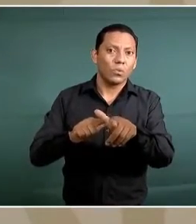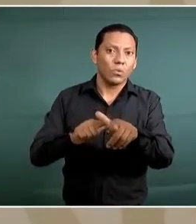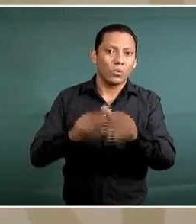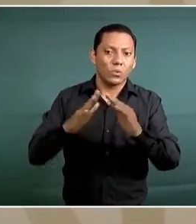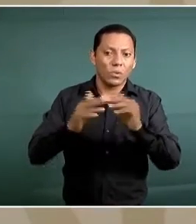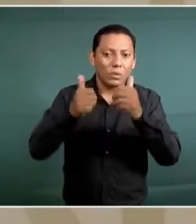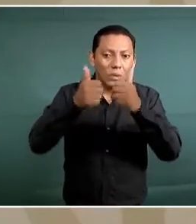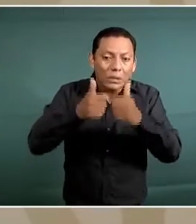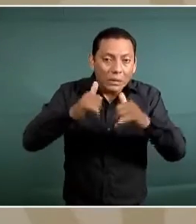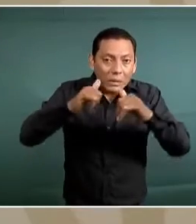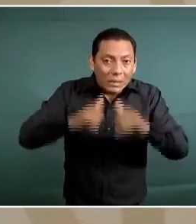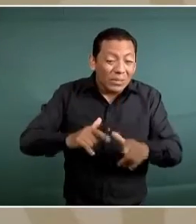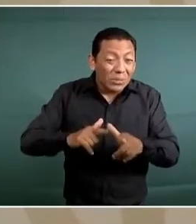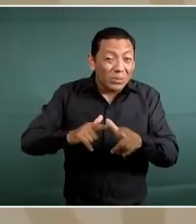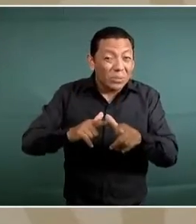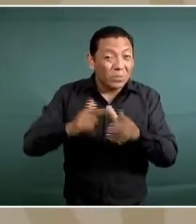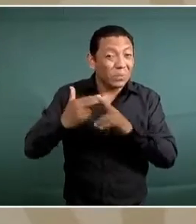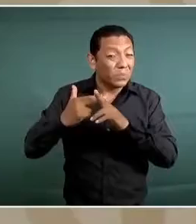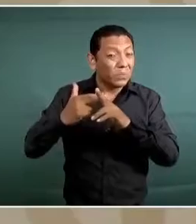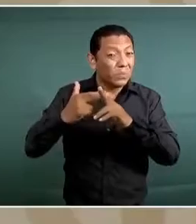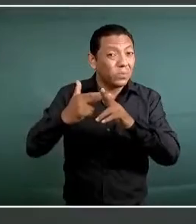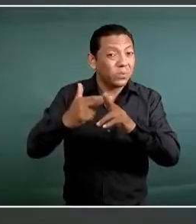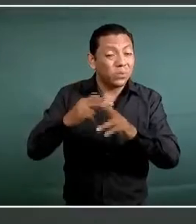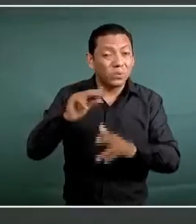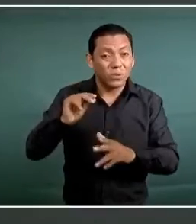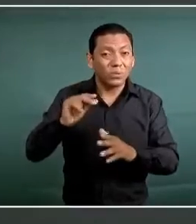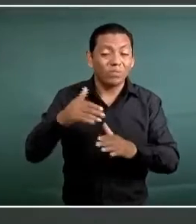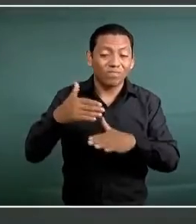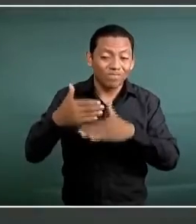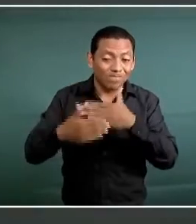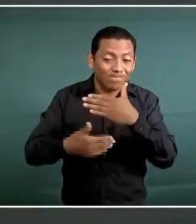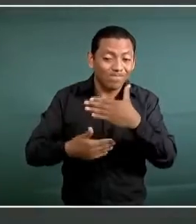y tenemos que ir poco a poco